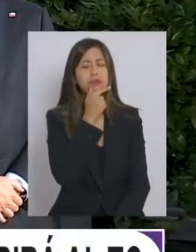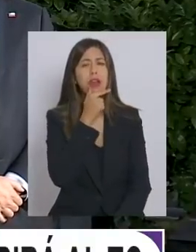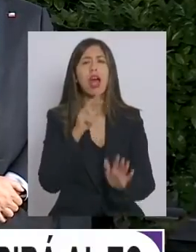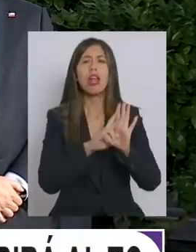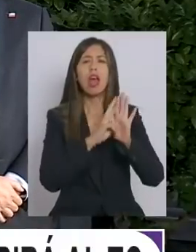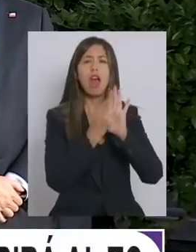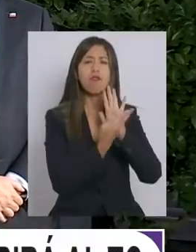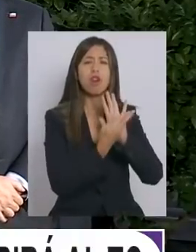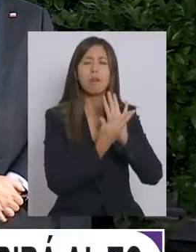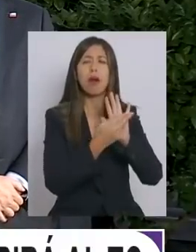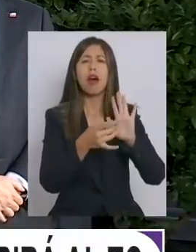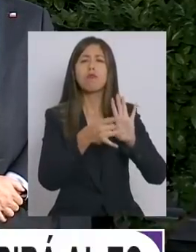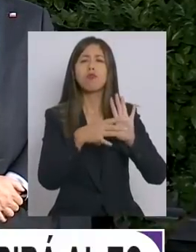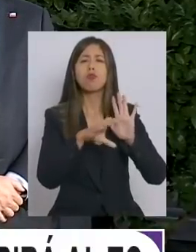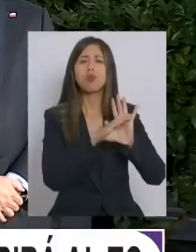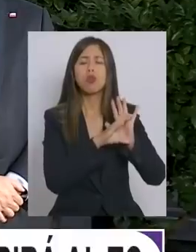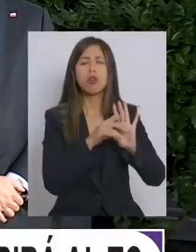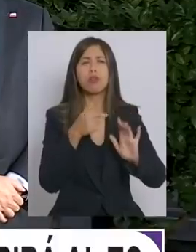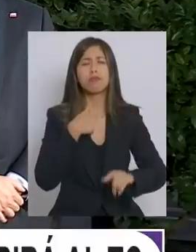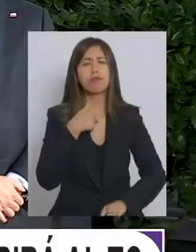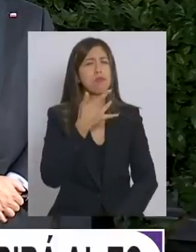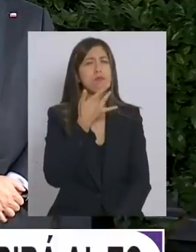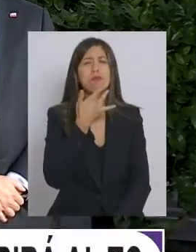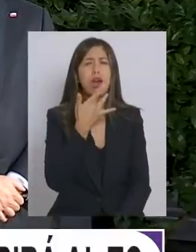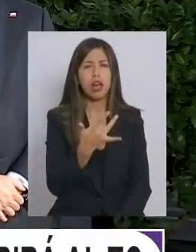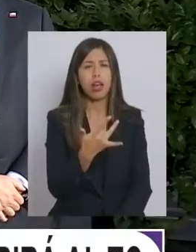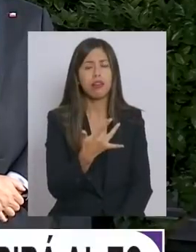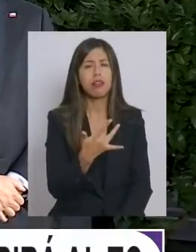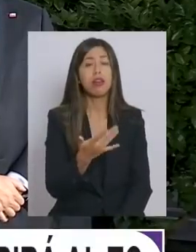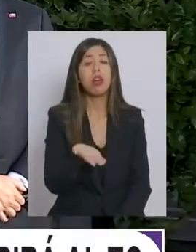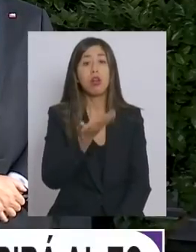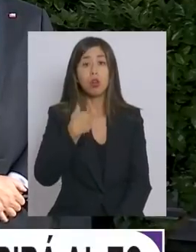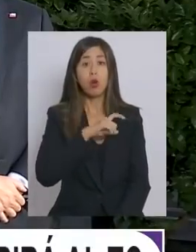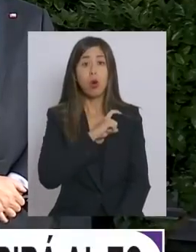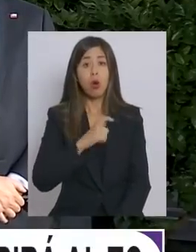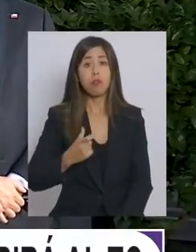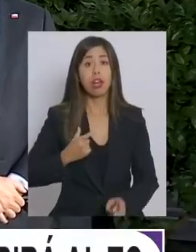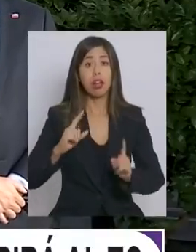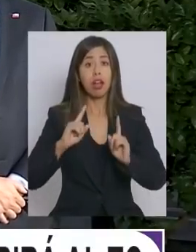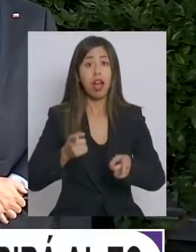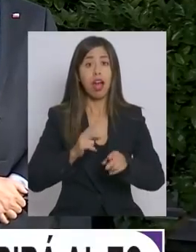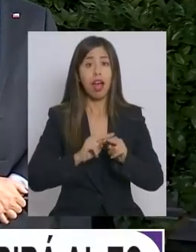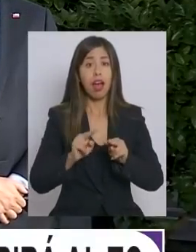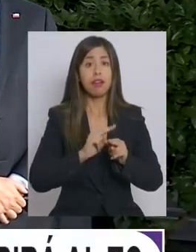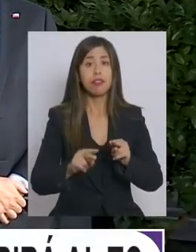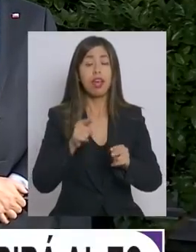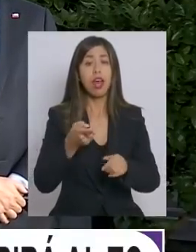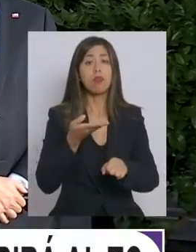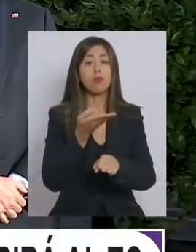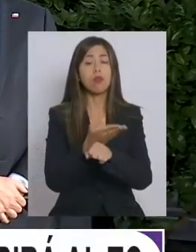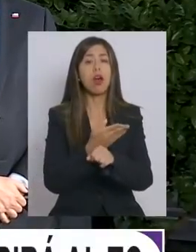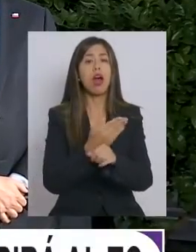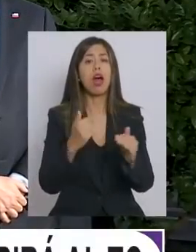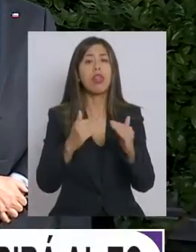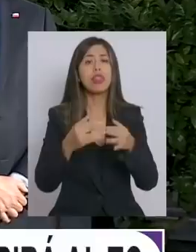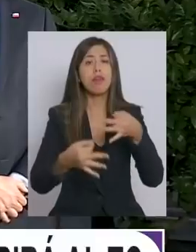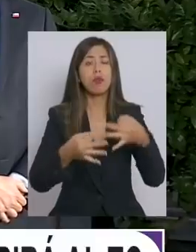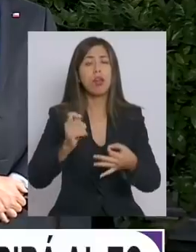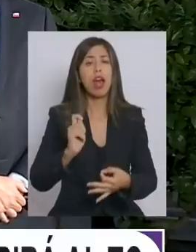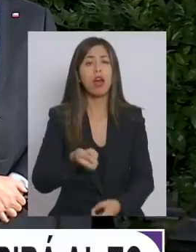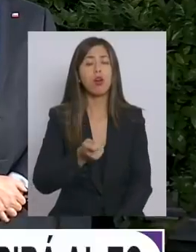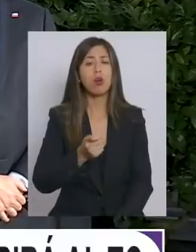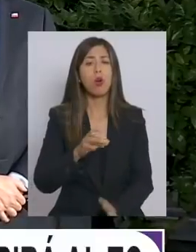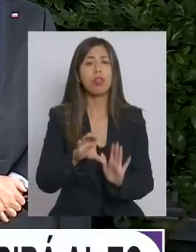reformas inconstitucionales y no preguntarnos por qué cumplimos como gobierno el deber de requerir al Tribunal Constitucional.